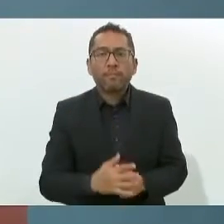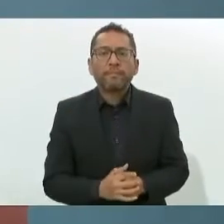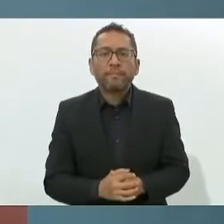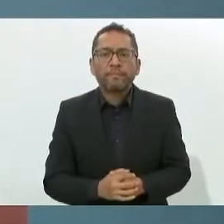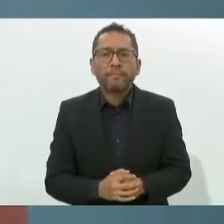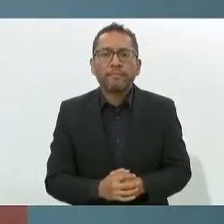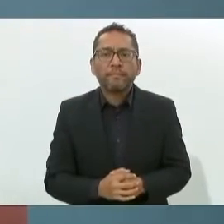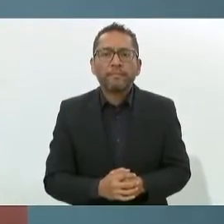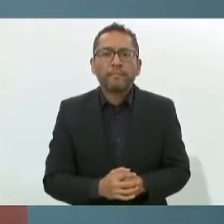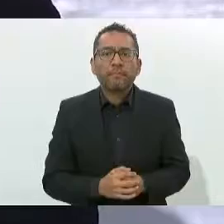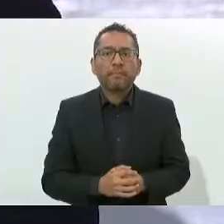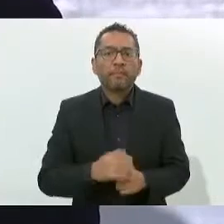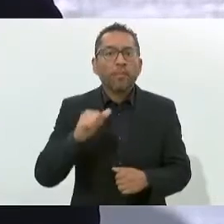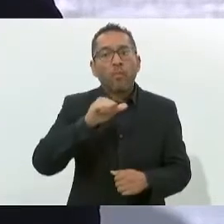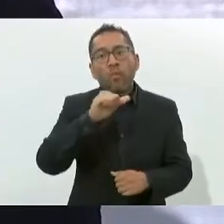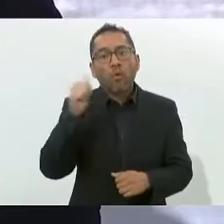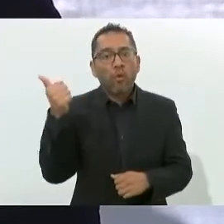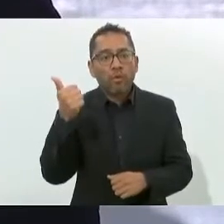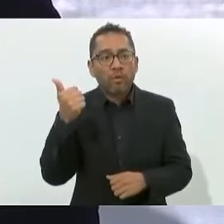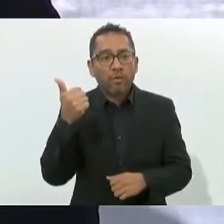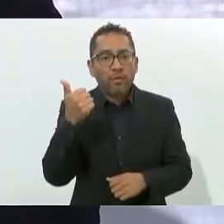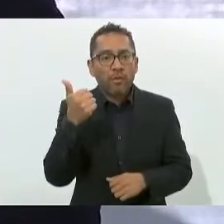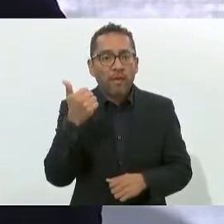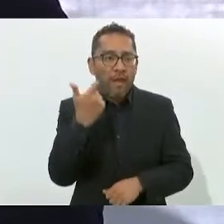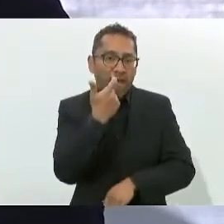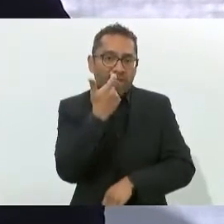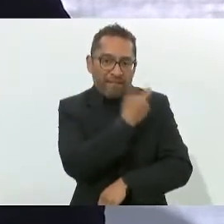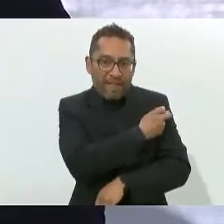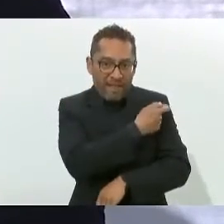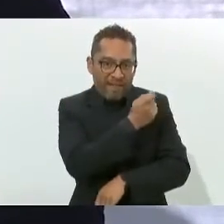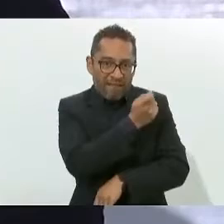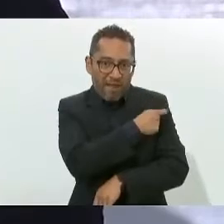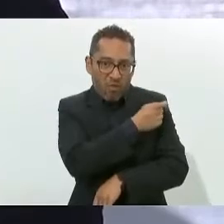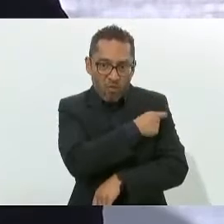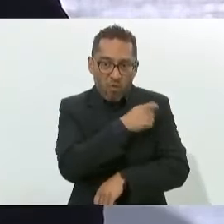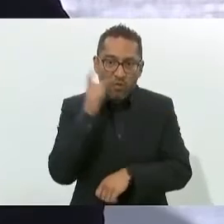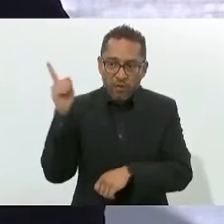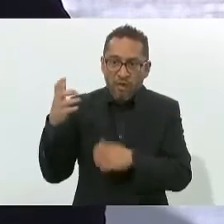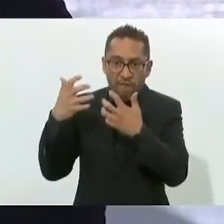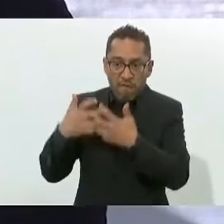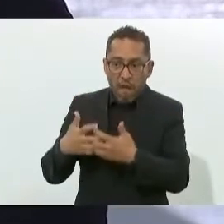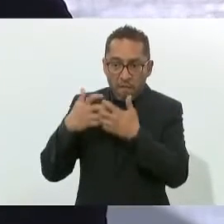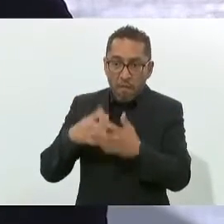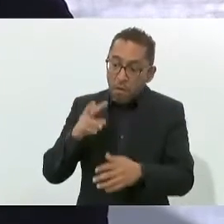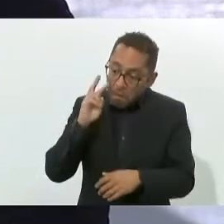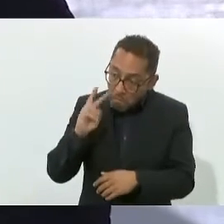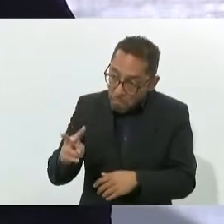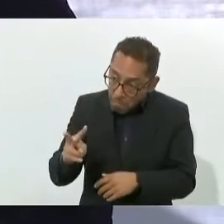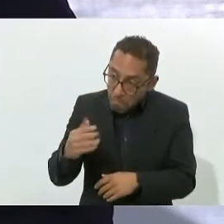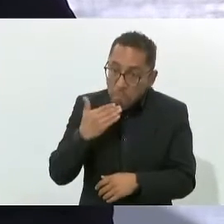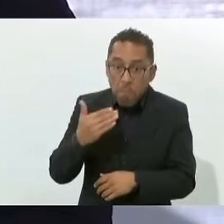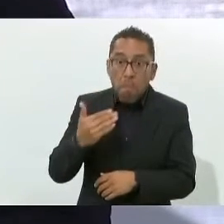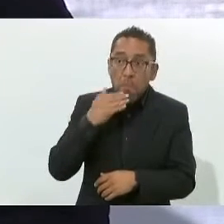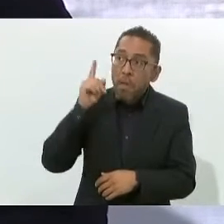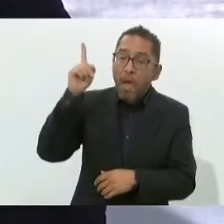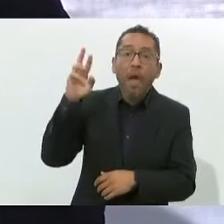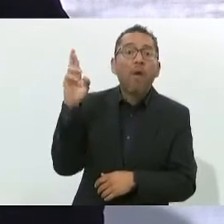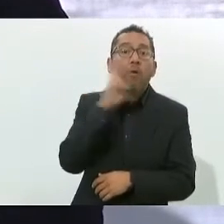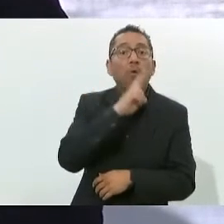consiguiendo una vacuna que se fabrica y ha dado muy buenos resultados en